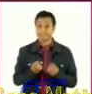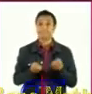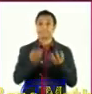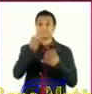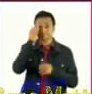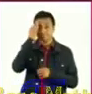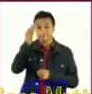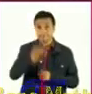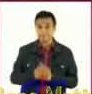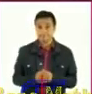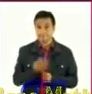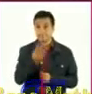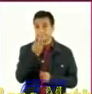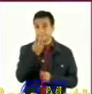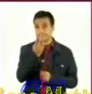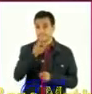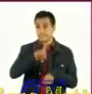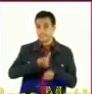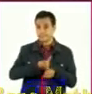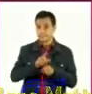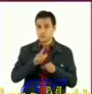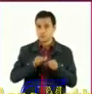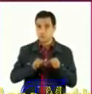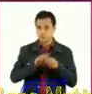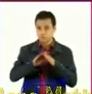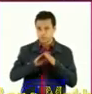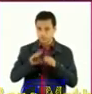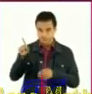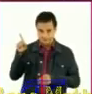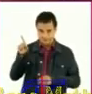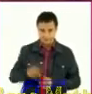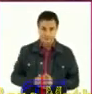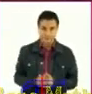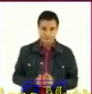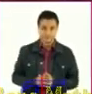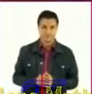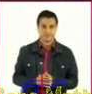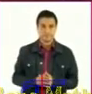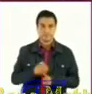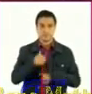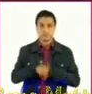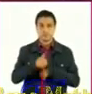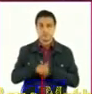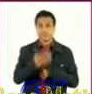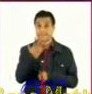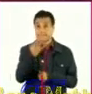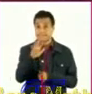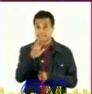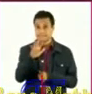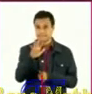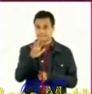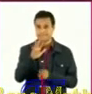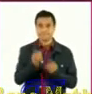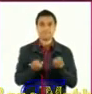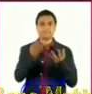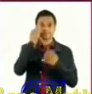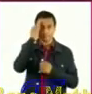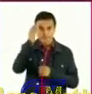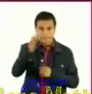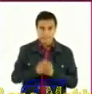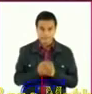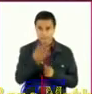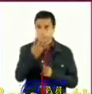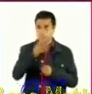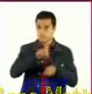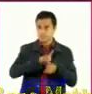dedicar los 3 días que marcamos en morado. E instalar el sistema de retorno tomará 4